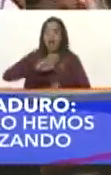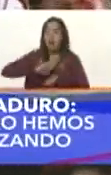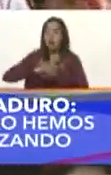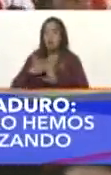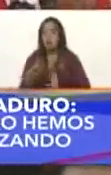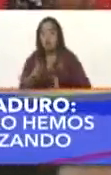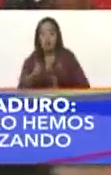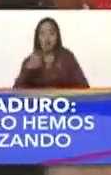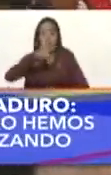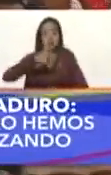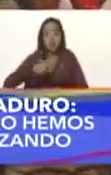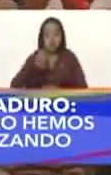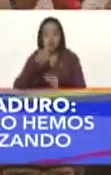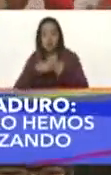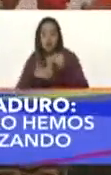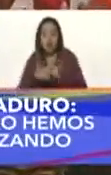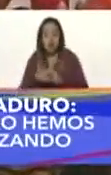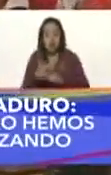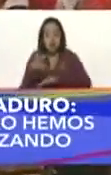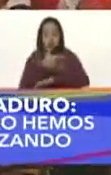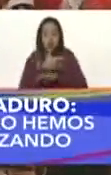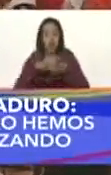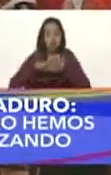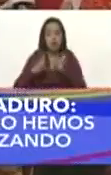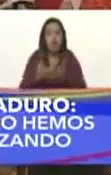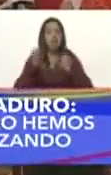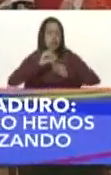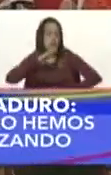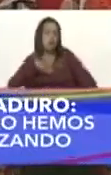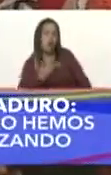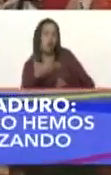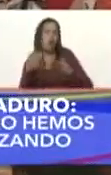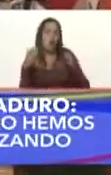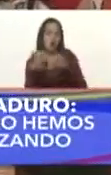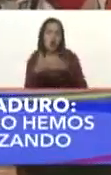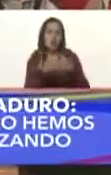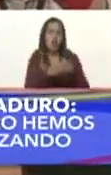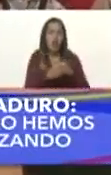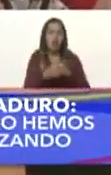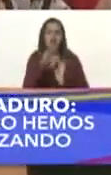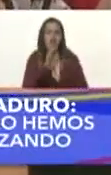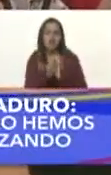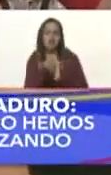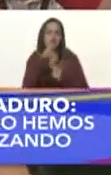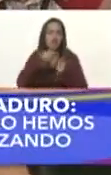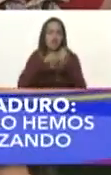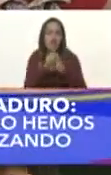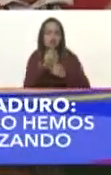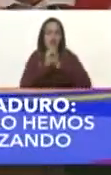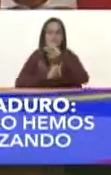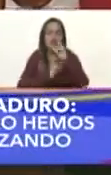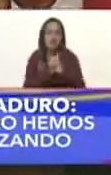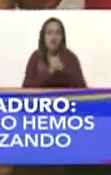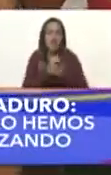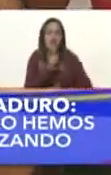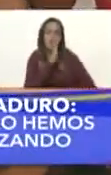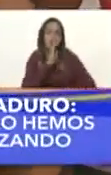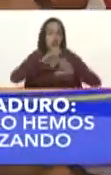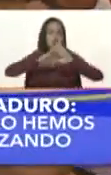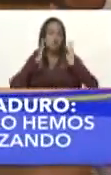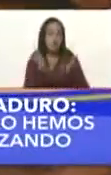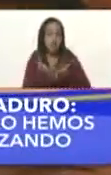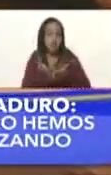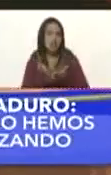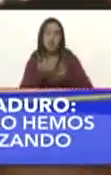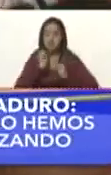mandates que gobiernan el mundo, ellos sí se pueden organizar en el Fondo Monetario Internacional, en el Banco Mundial. Sí